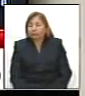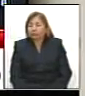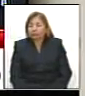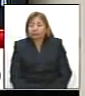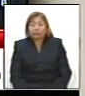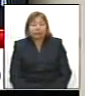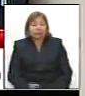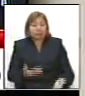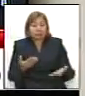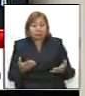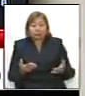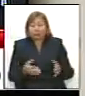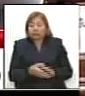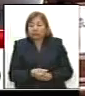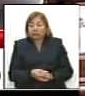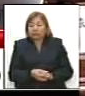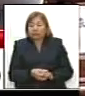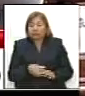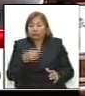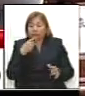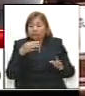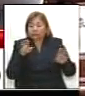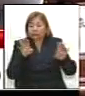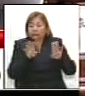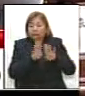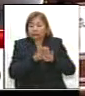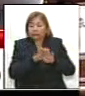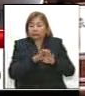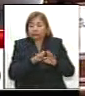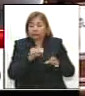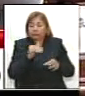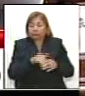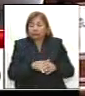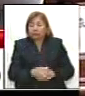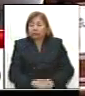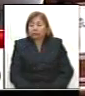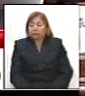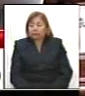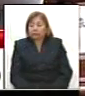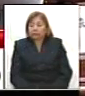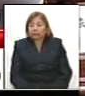Se va a proceder a declarar el cierre de la votación.